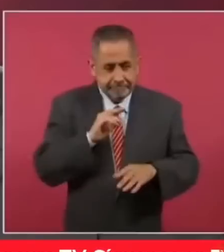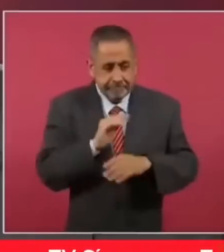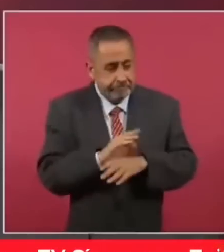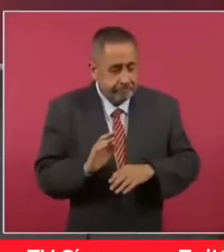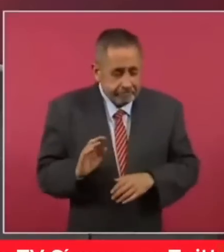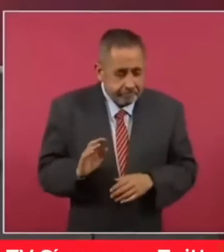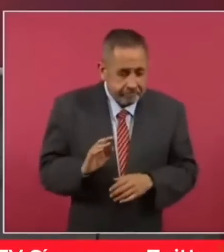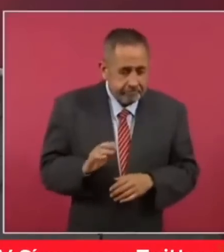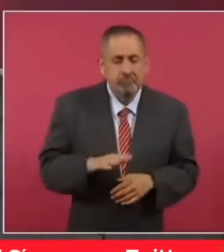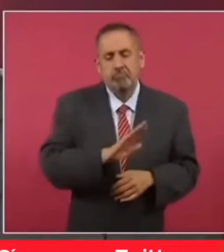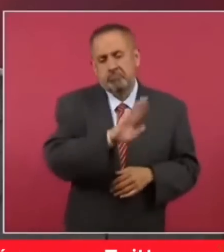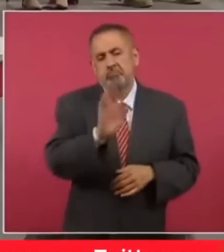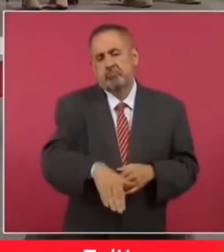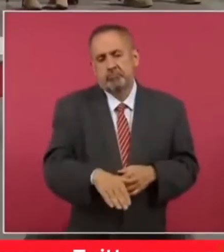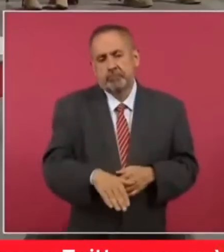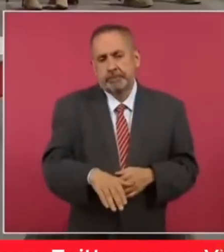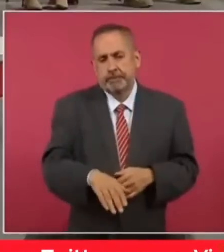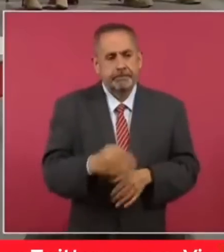hubiesen perdido la vida.